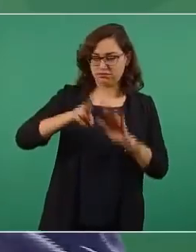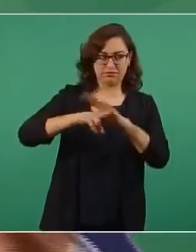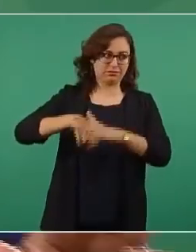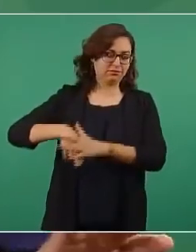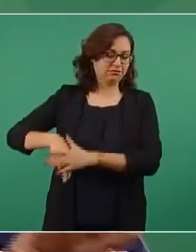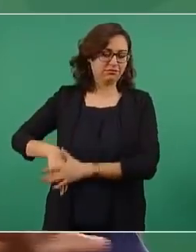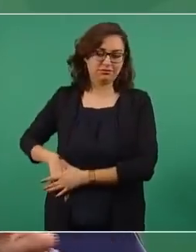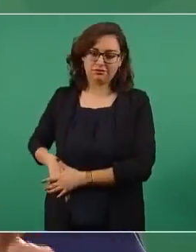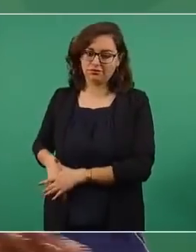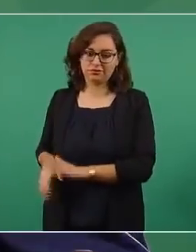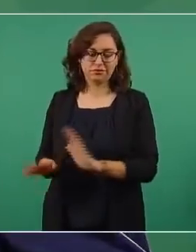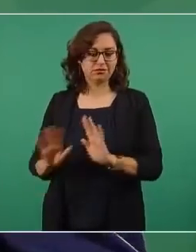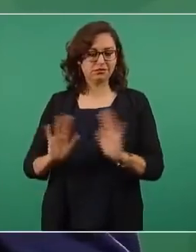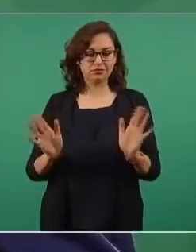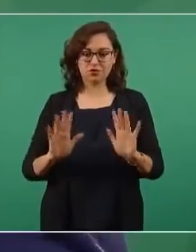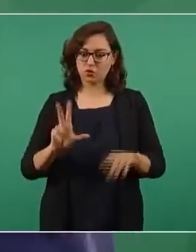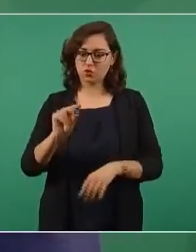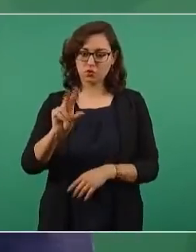O sea,